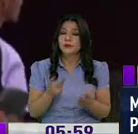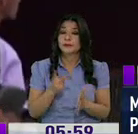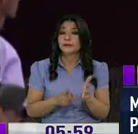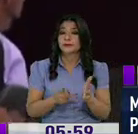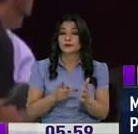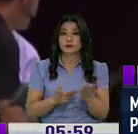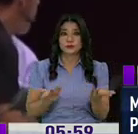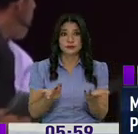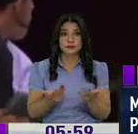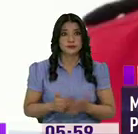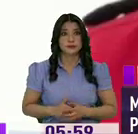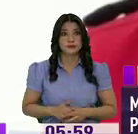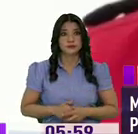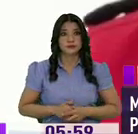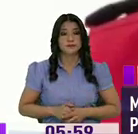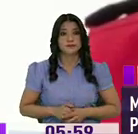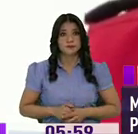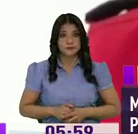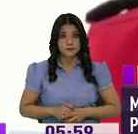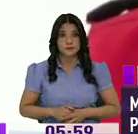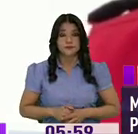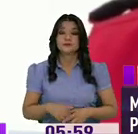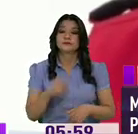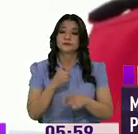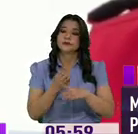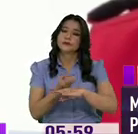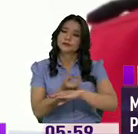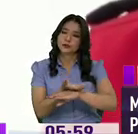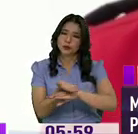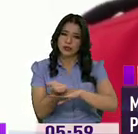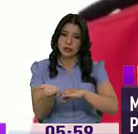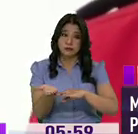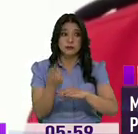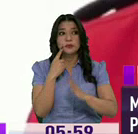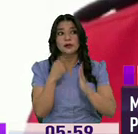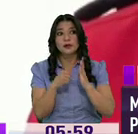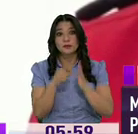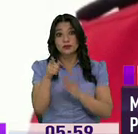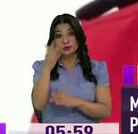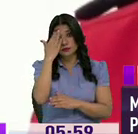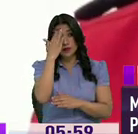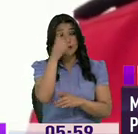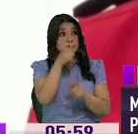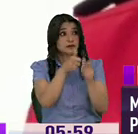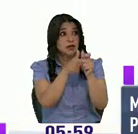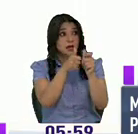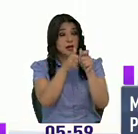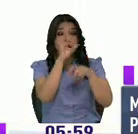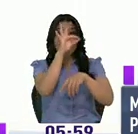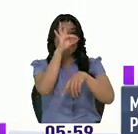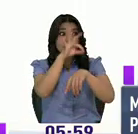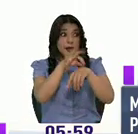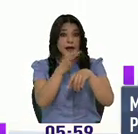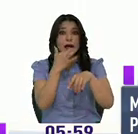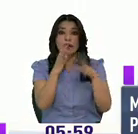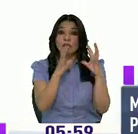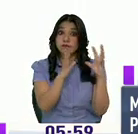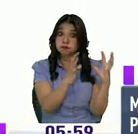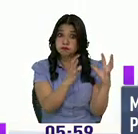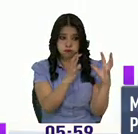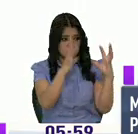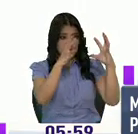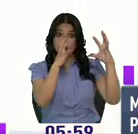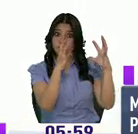los hechos. Entonces, se recomienda que cuando es así, se ve pasar abejas en manadas o están